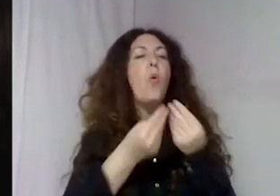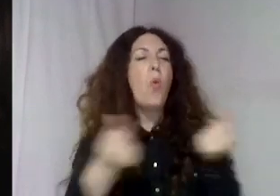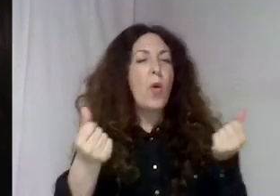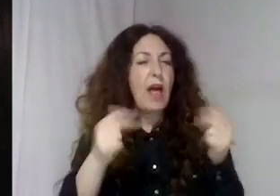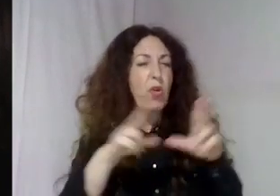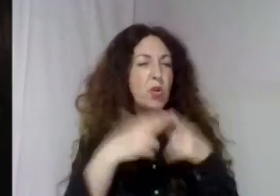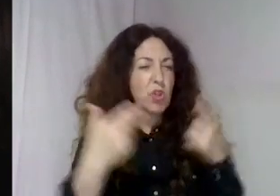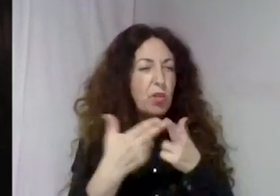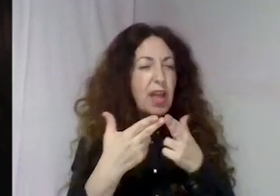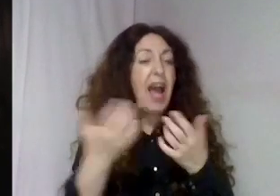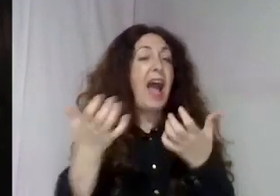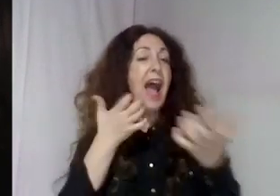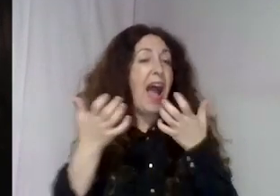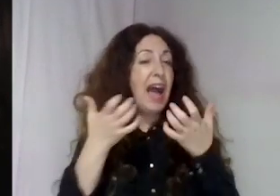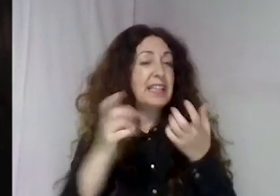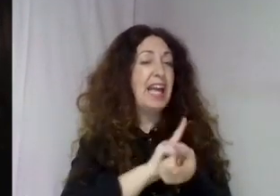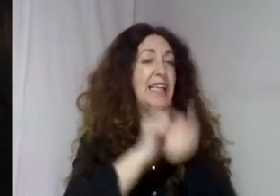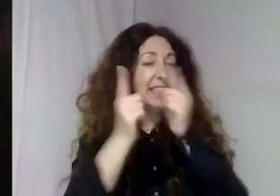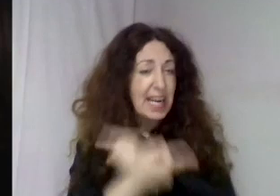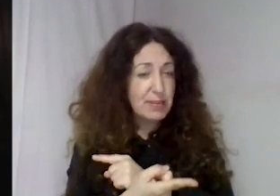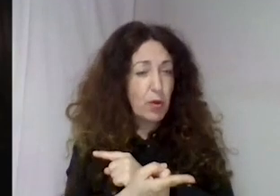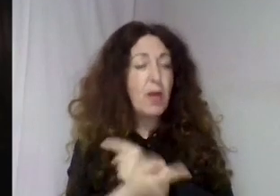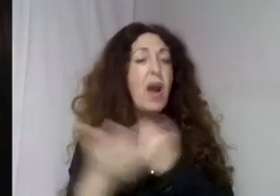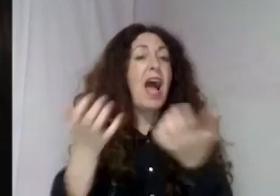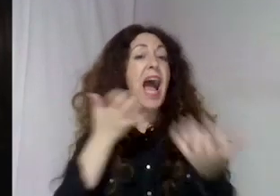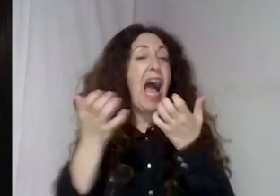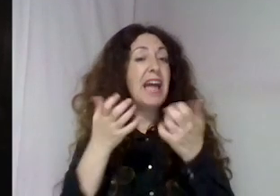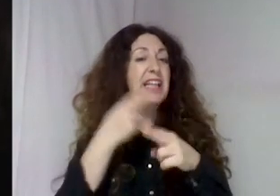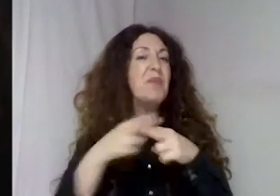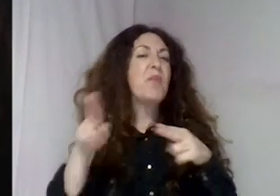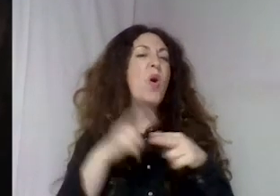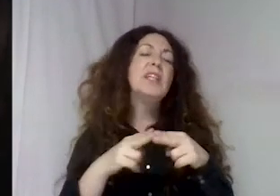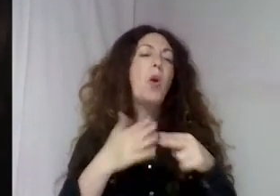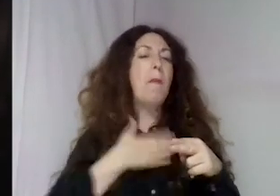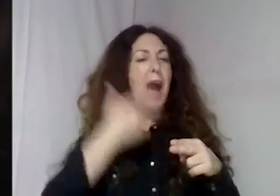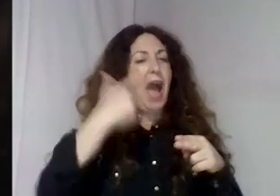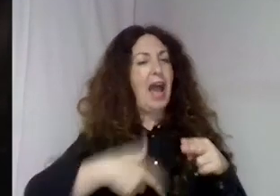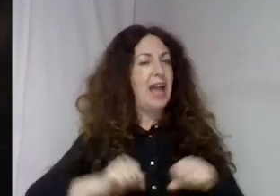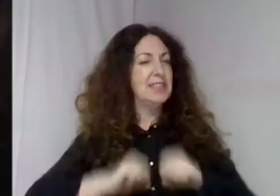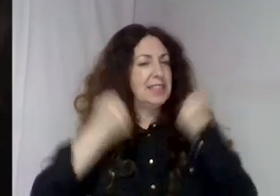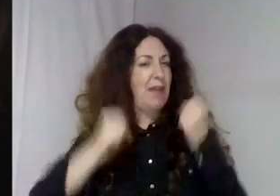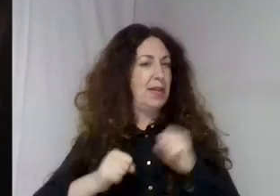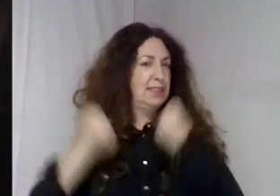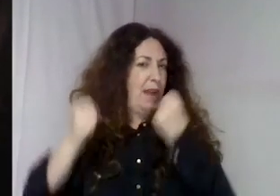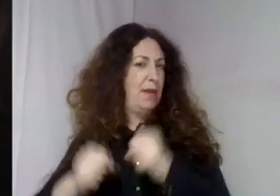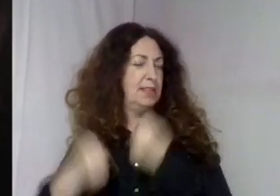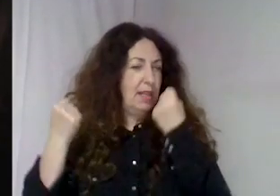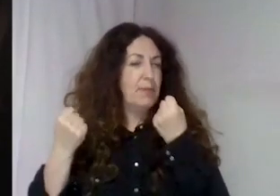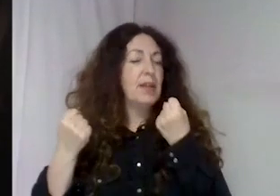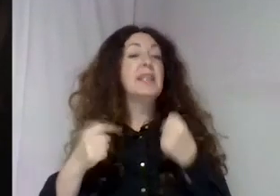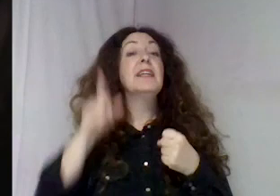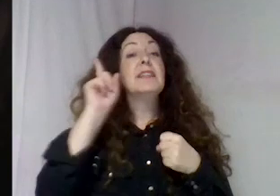punto esto no es una promoción de los propios artistas, ¿no? Entre los que me considero. Es decir, muchos artistas llevan mucho tiempo